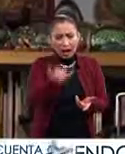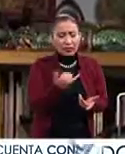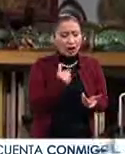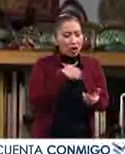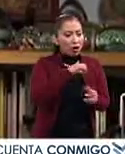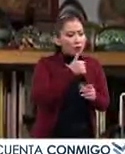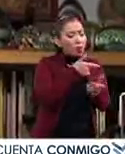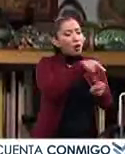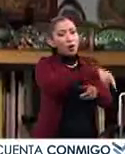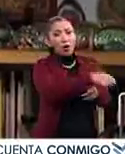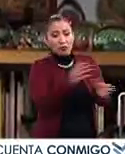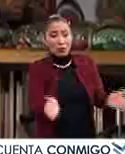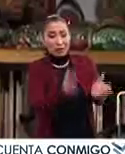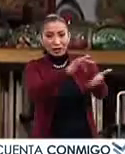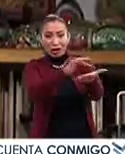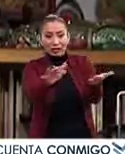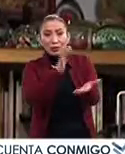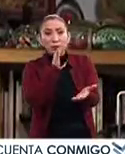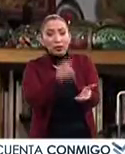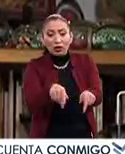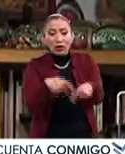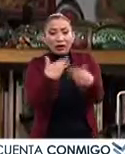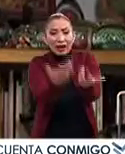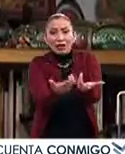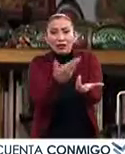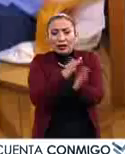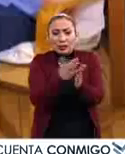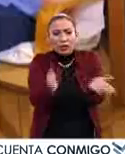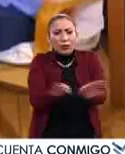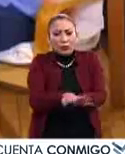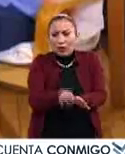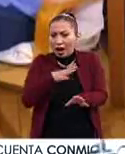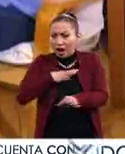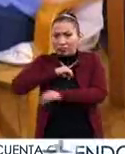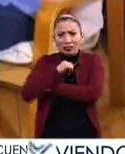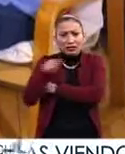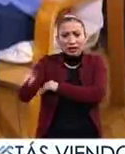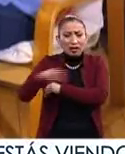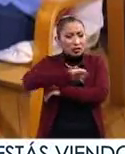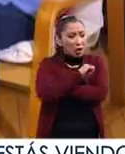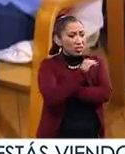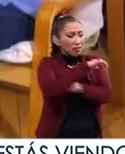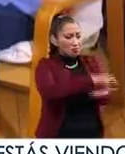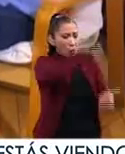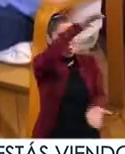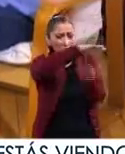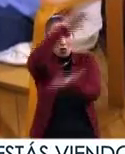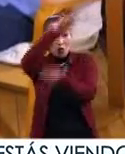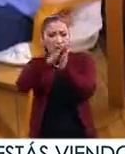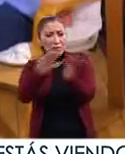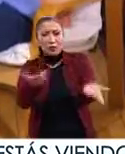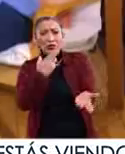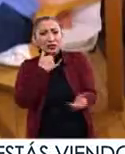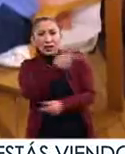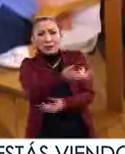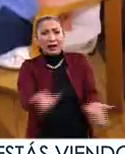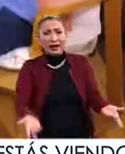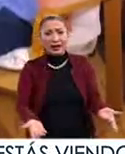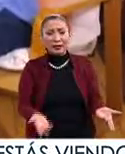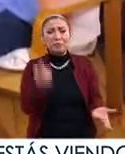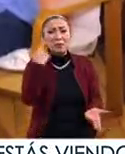libros en operaciones de fomento a la lectura, ¿sí? Y sin embargo, tener almacenes repletos de libros que no se